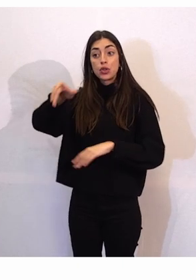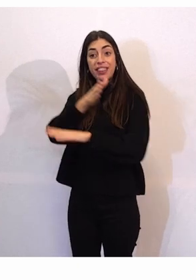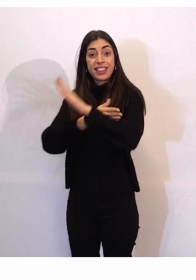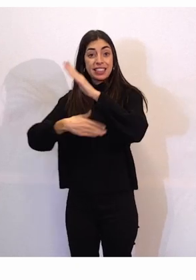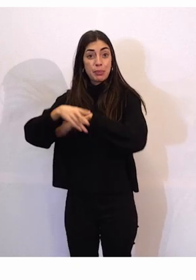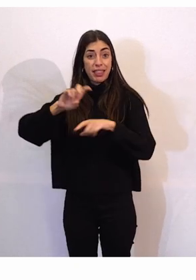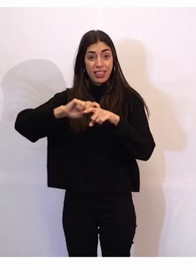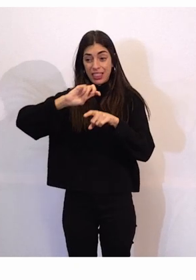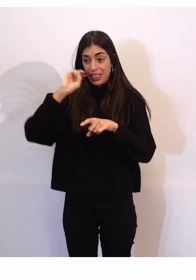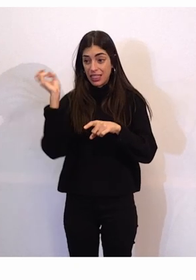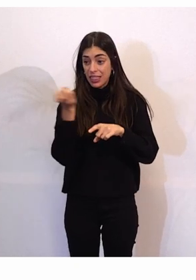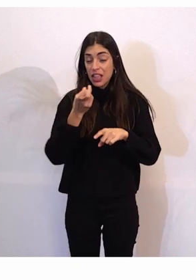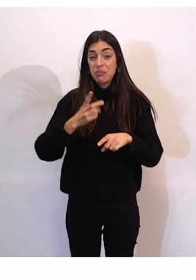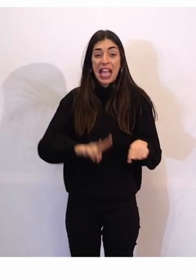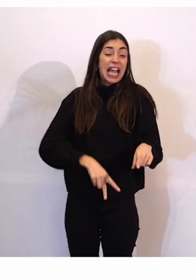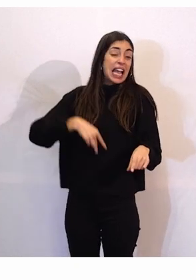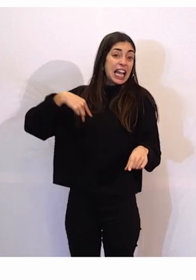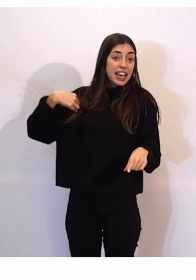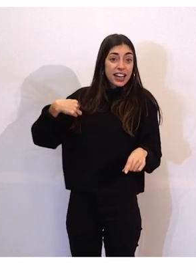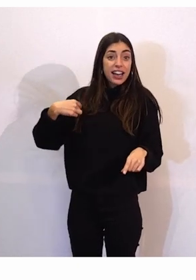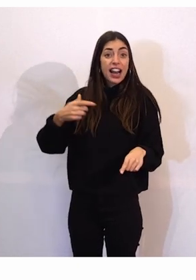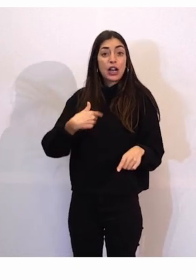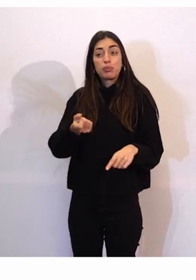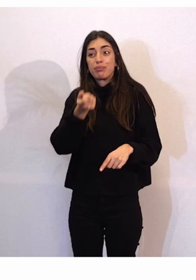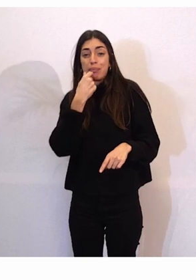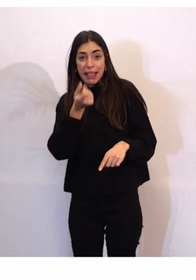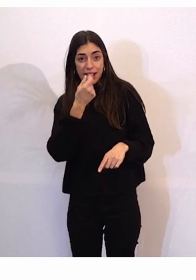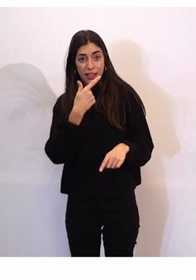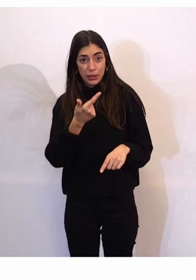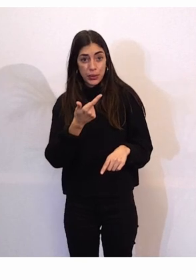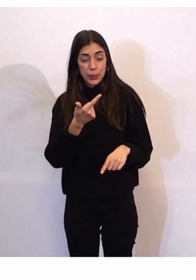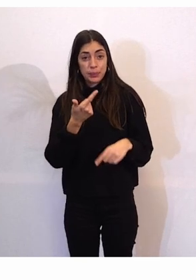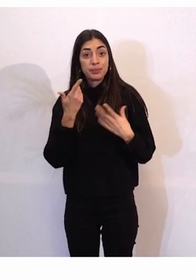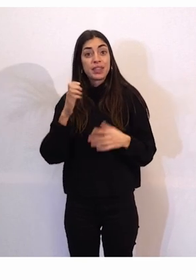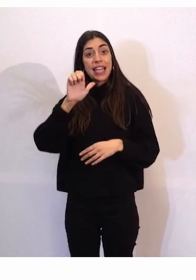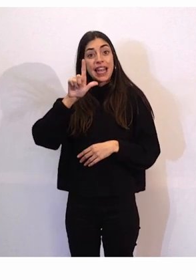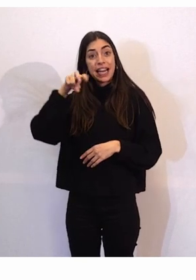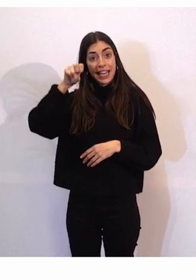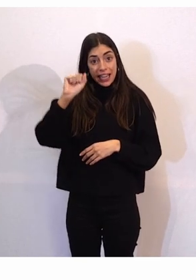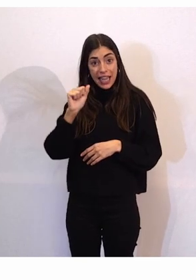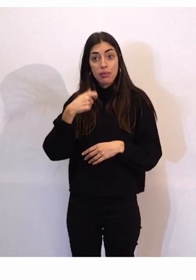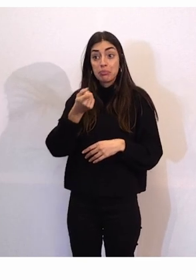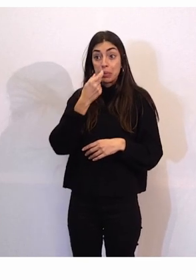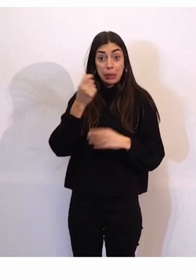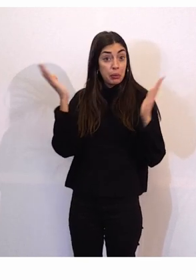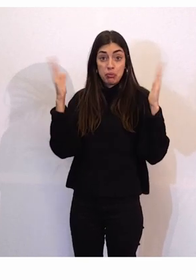discapacidades, por lo general suelen tomar medicación. Elena no toma ninguna medicación.